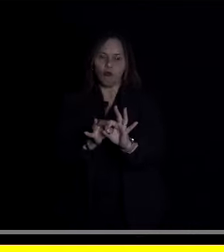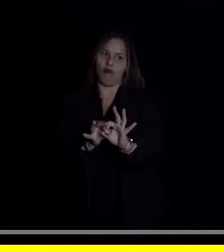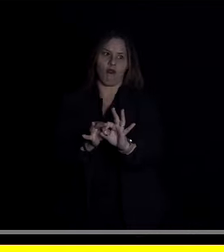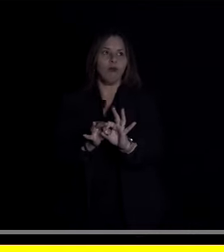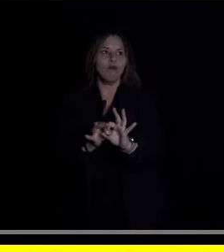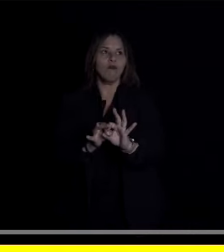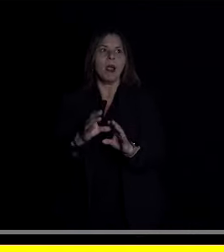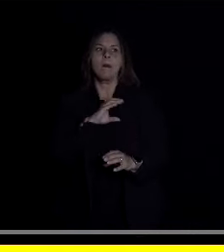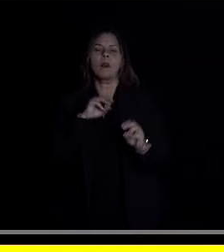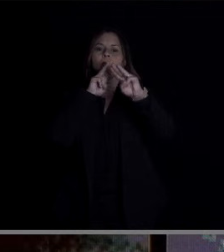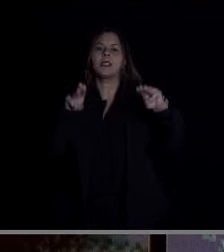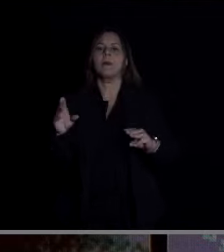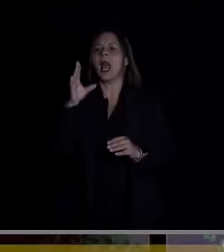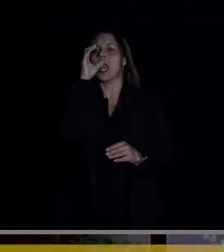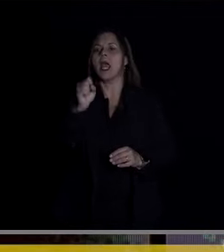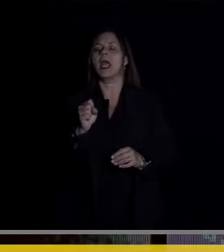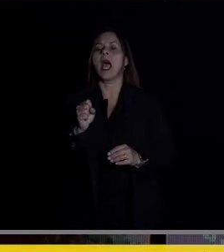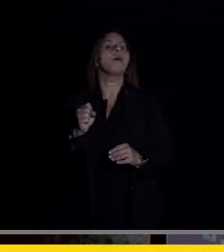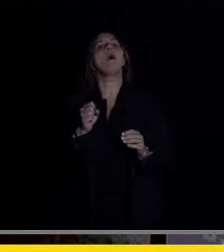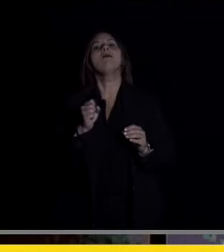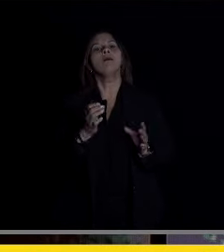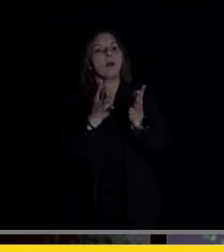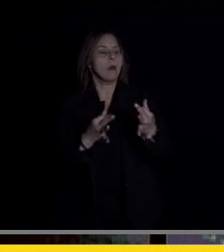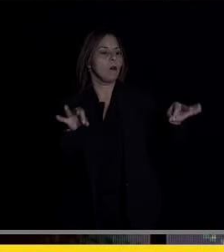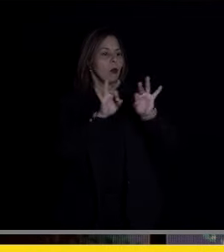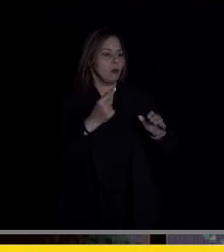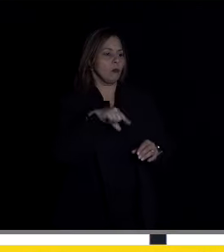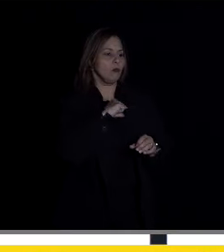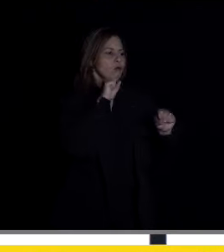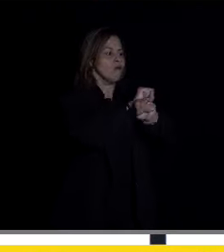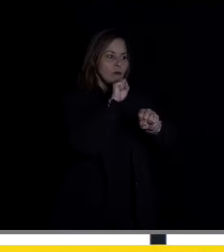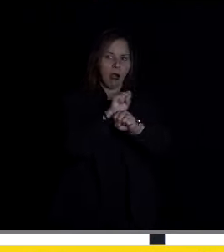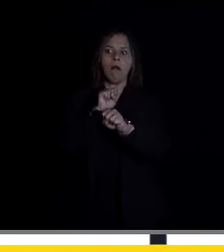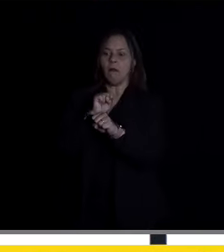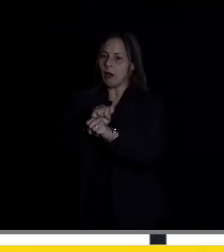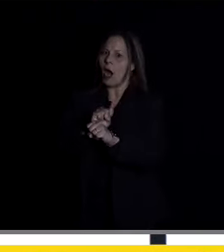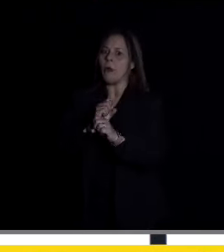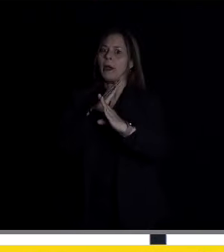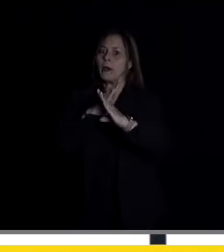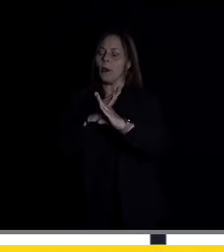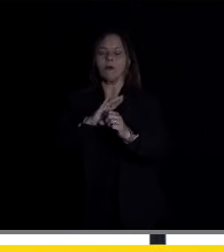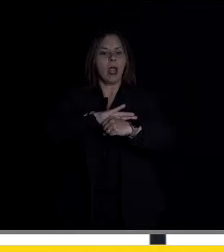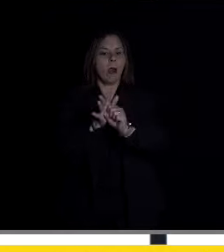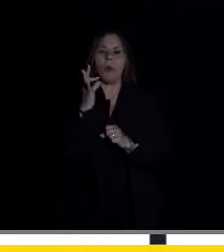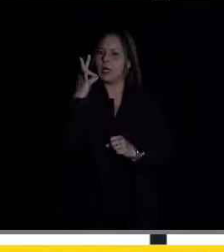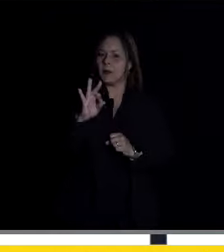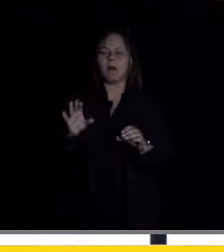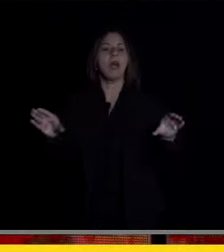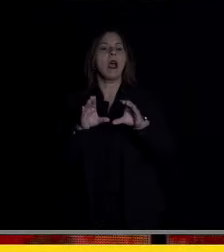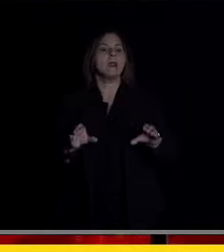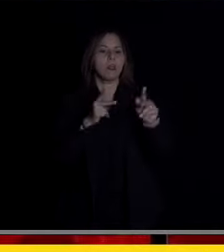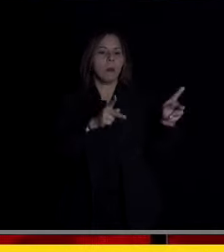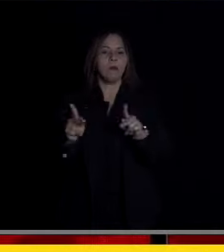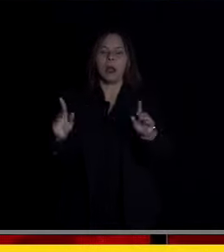Pues la Policía Municipal de Caguas fue instrumental en nuestra lucha contra el COVID-19. Nuestro componente de seguridad encabezó un plan de acción para